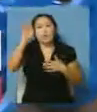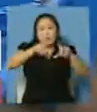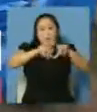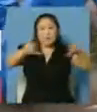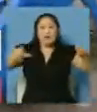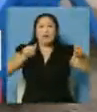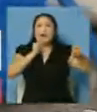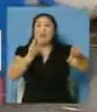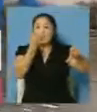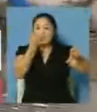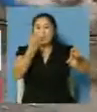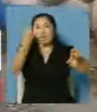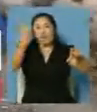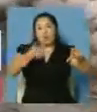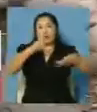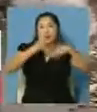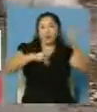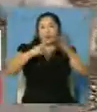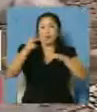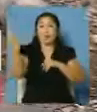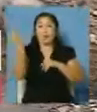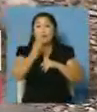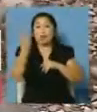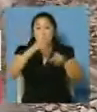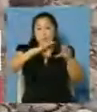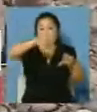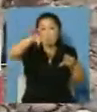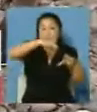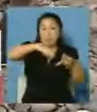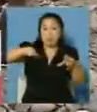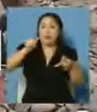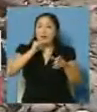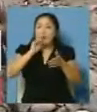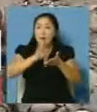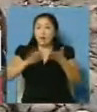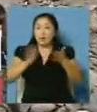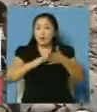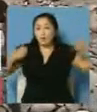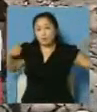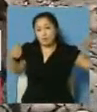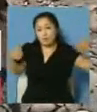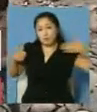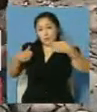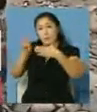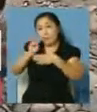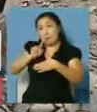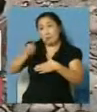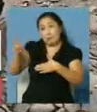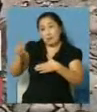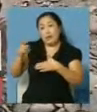ducto, ahora se ha construido un segundo ducto que se une en aquella cámara que hemos